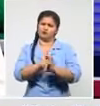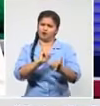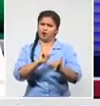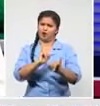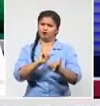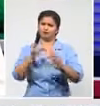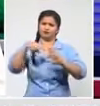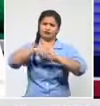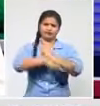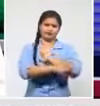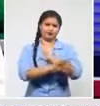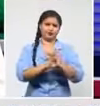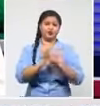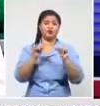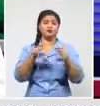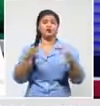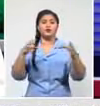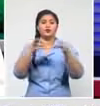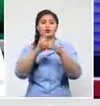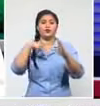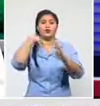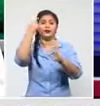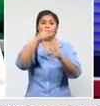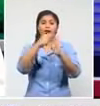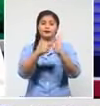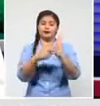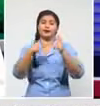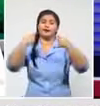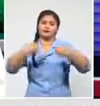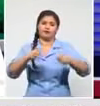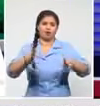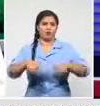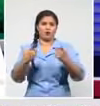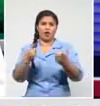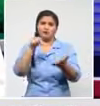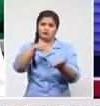características. En el caso de los 20,